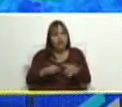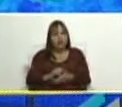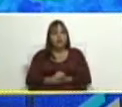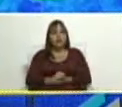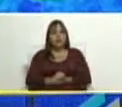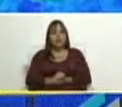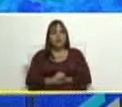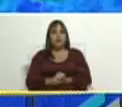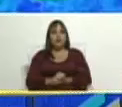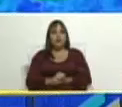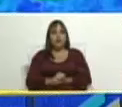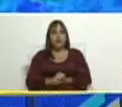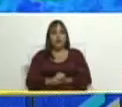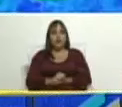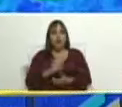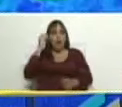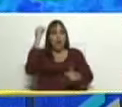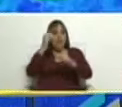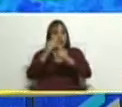Vértice número 4.